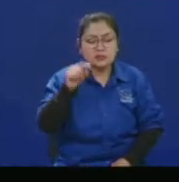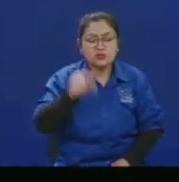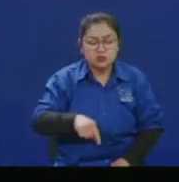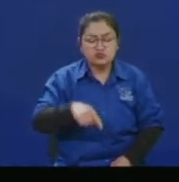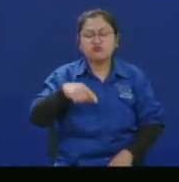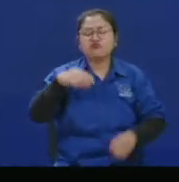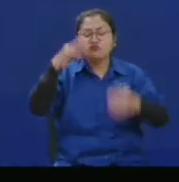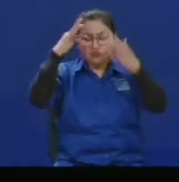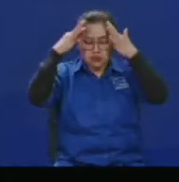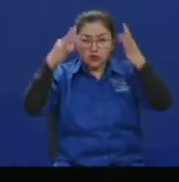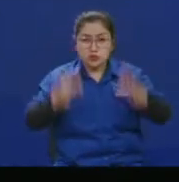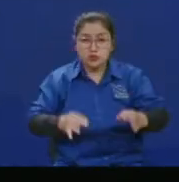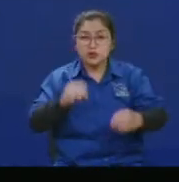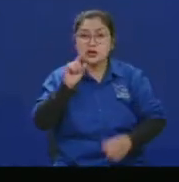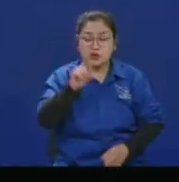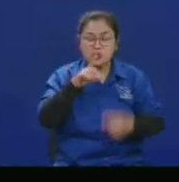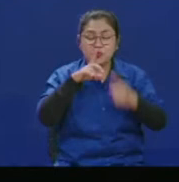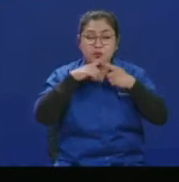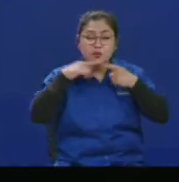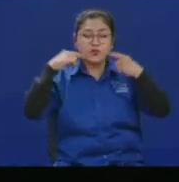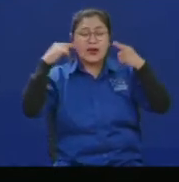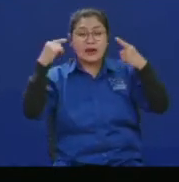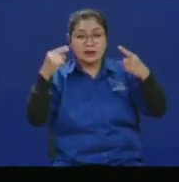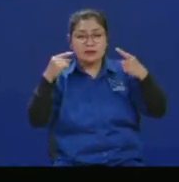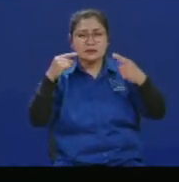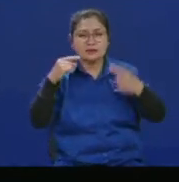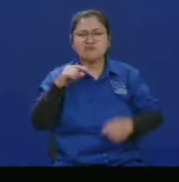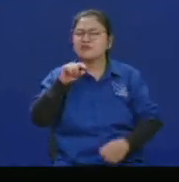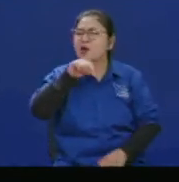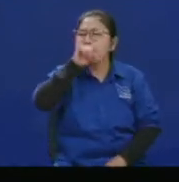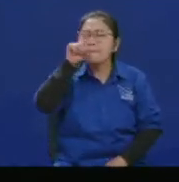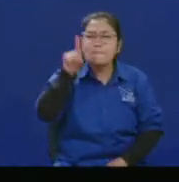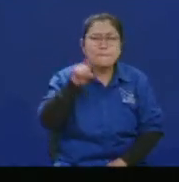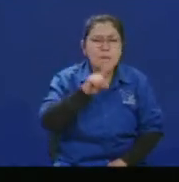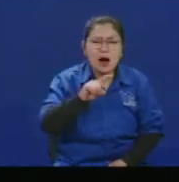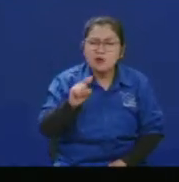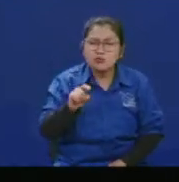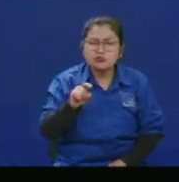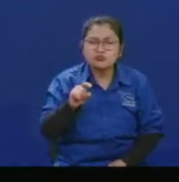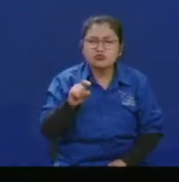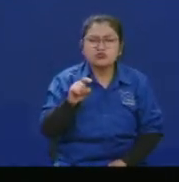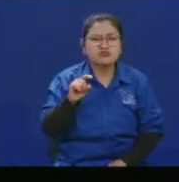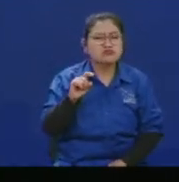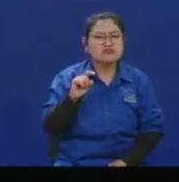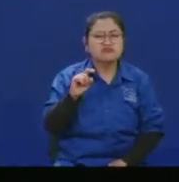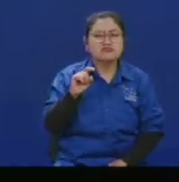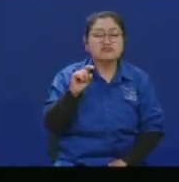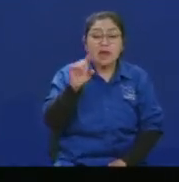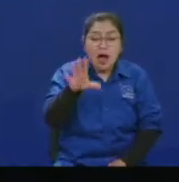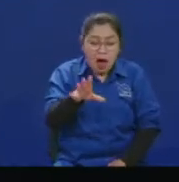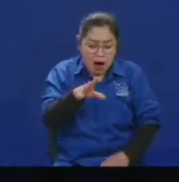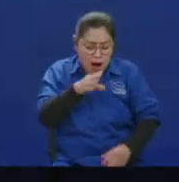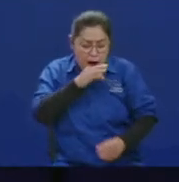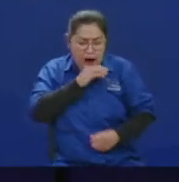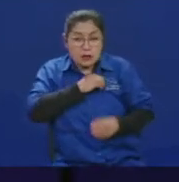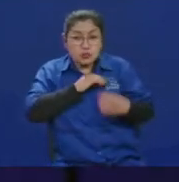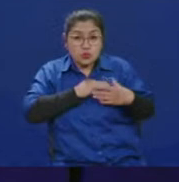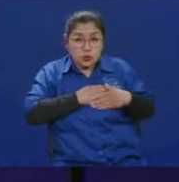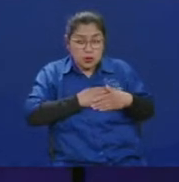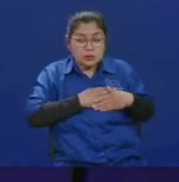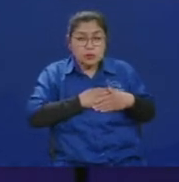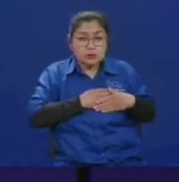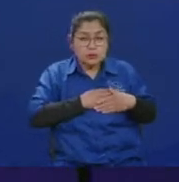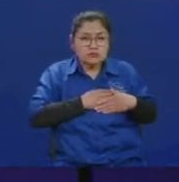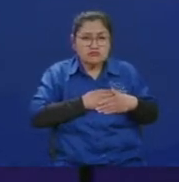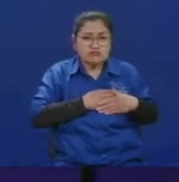Así que yo quisiera, aparte de ministrar al pueblo, preguntar si hay alguien acá que no conoce al Señor Jesucristo en su corazón y que